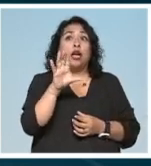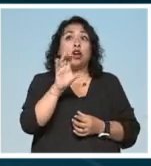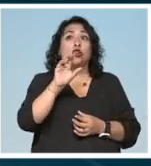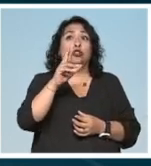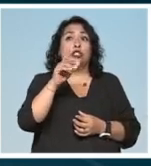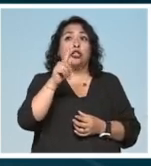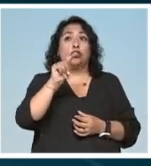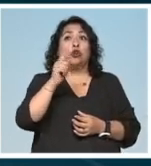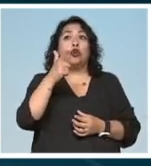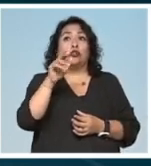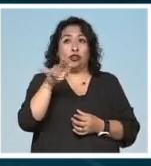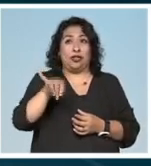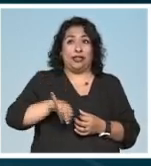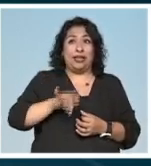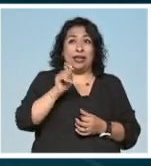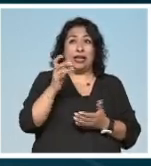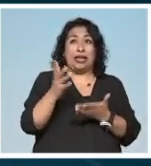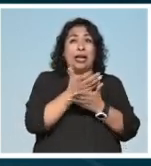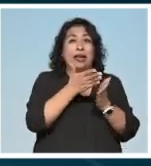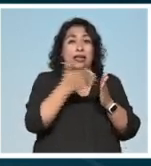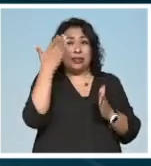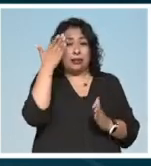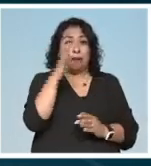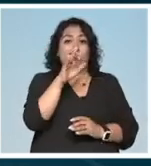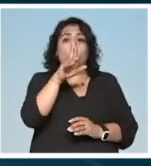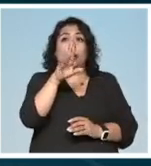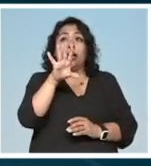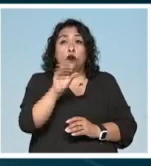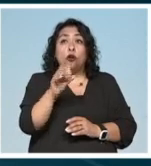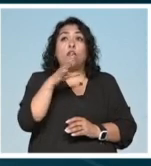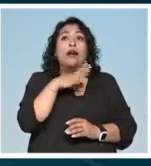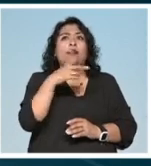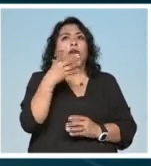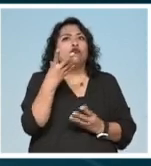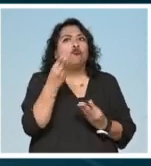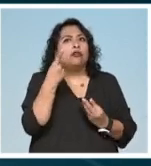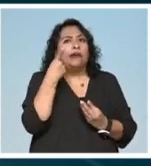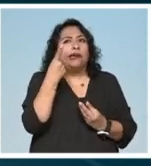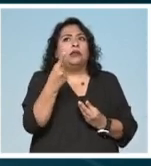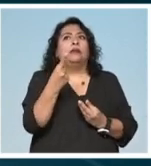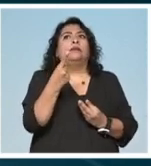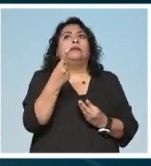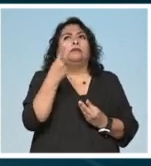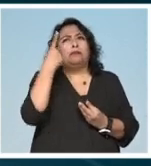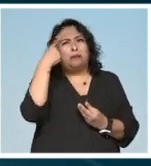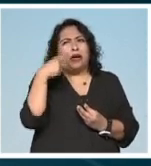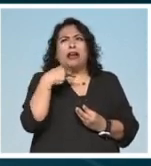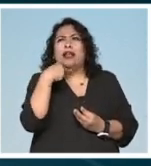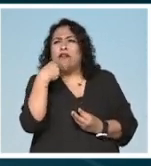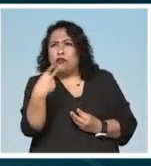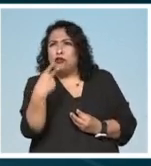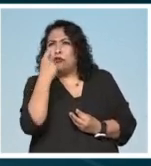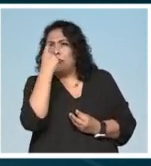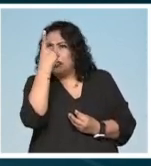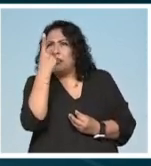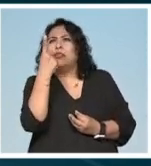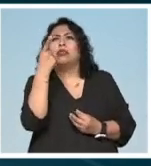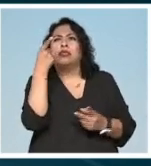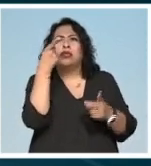grosso. Algo muy interesante, él triunfa en el periodo barroco cuando estaba en auge las composiciones para voz y él lo hizo con